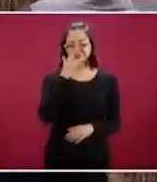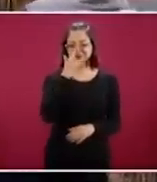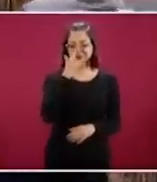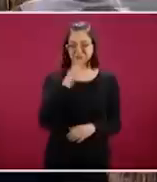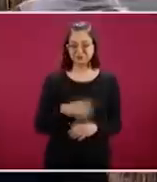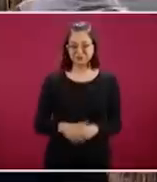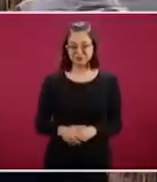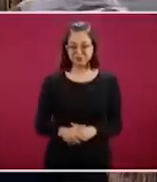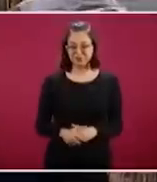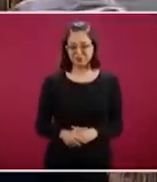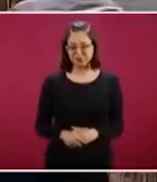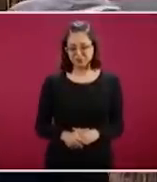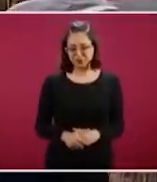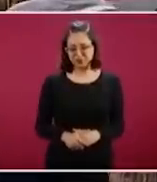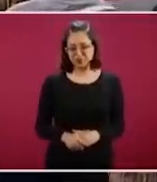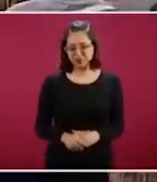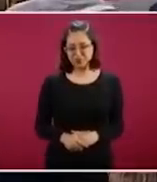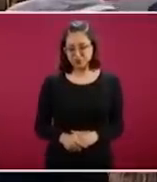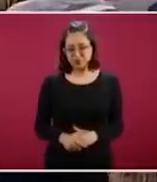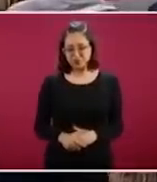Miren, ahí está.